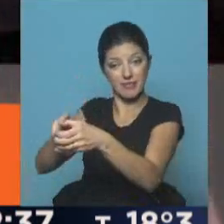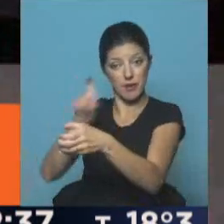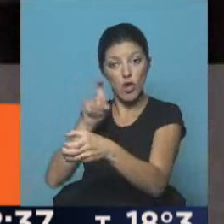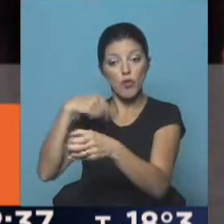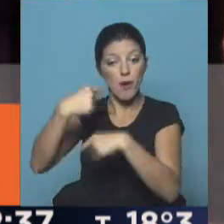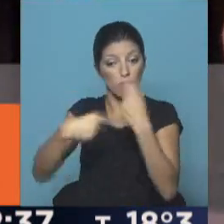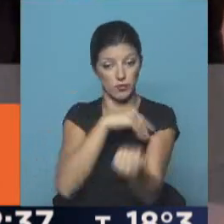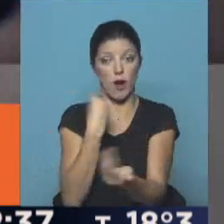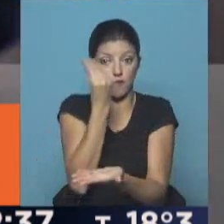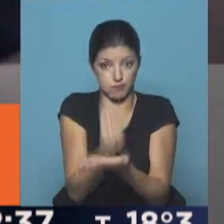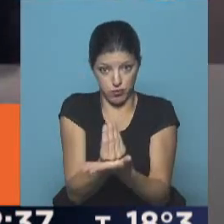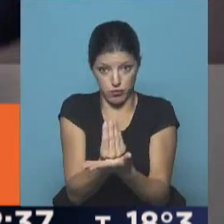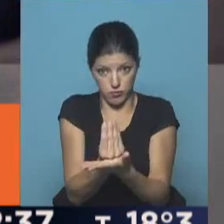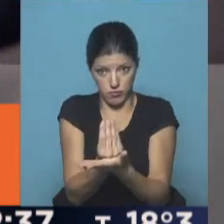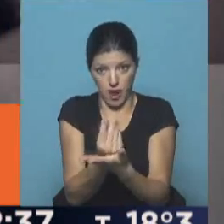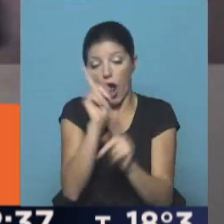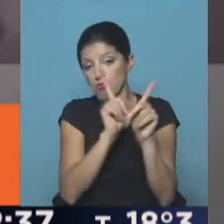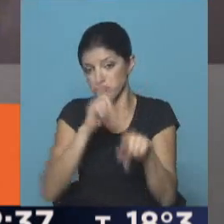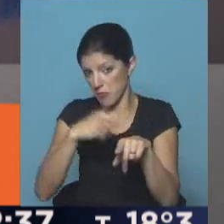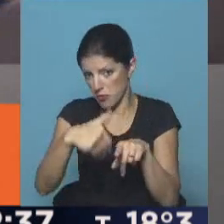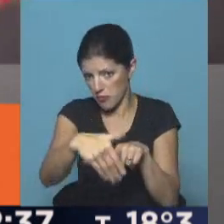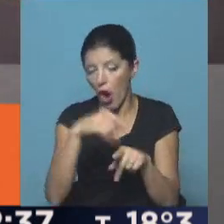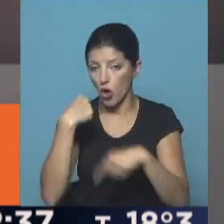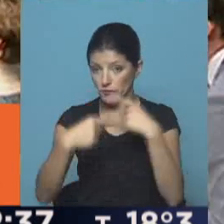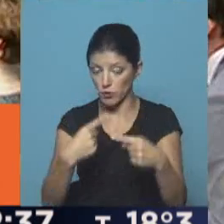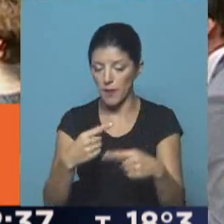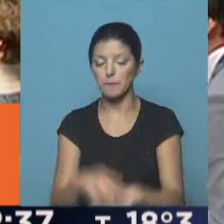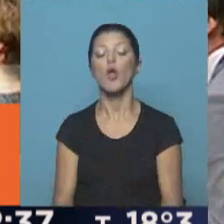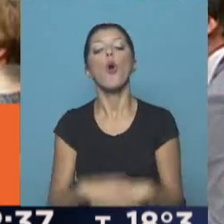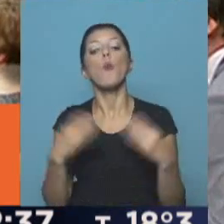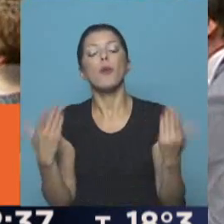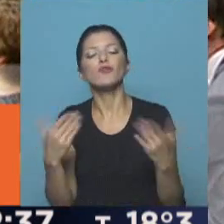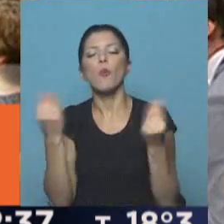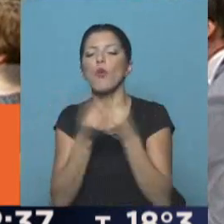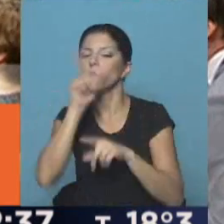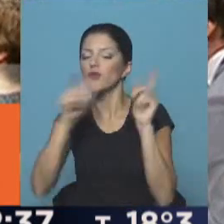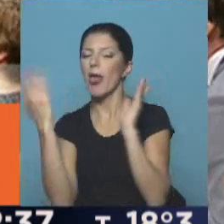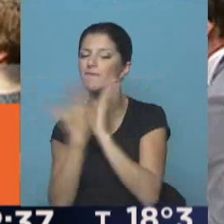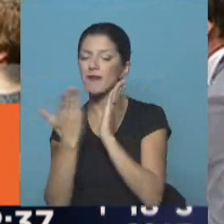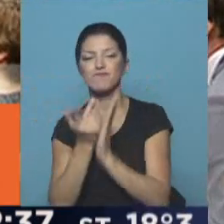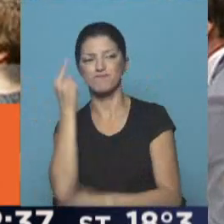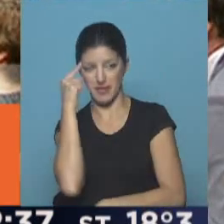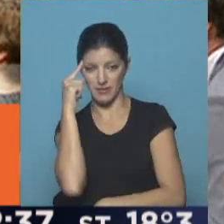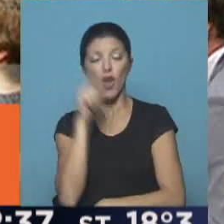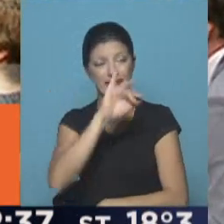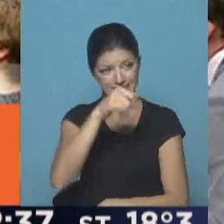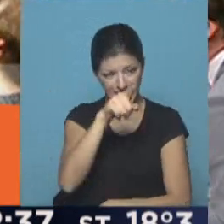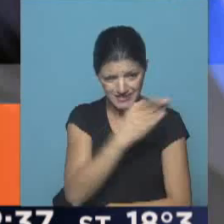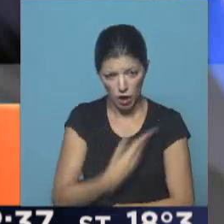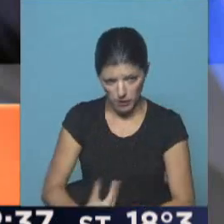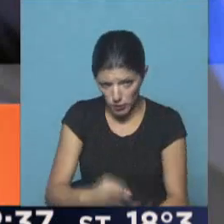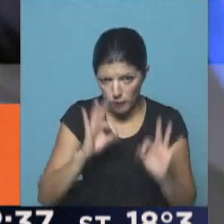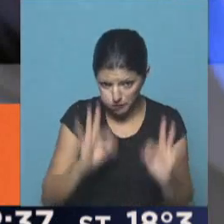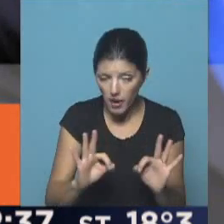continuar en el cargo al menos por un tiempo. Por eso, son varios los analistas que consideran que, aunque logre formar gobierno,